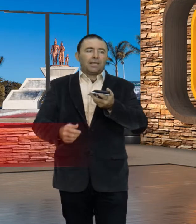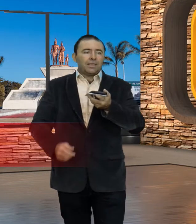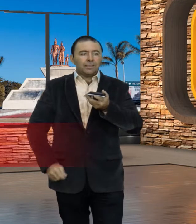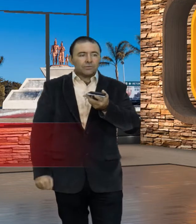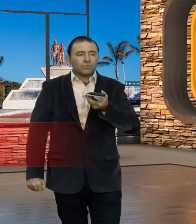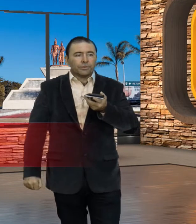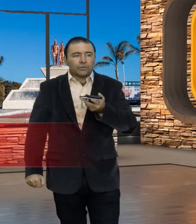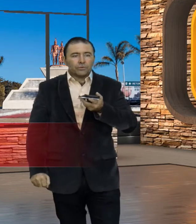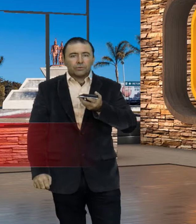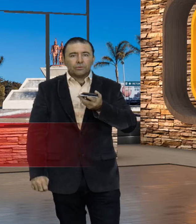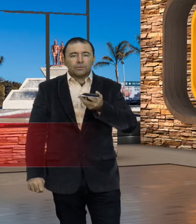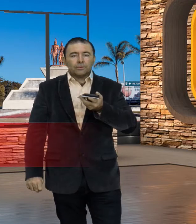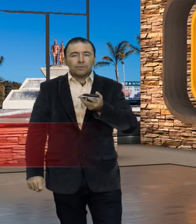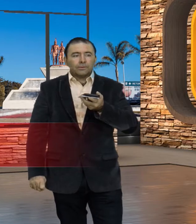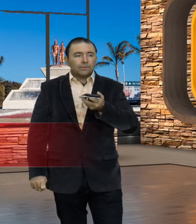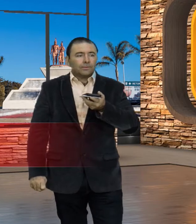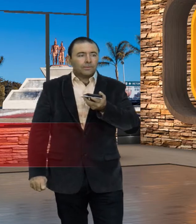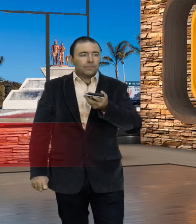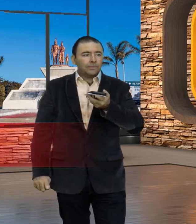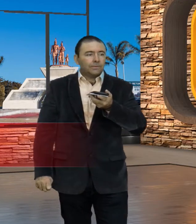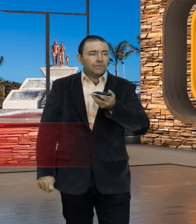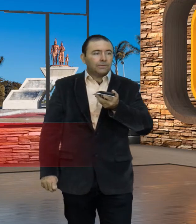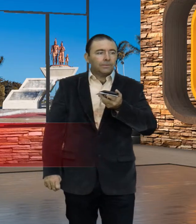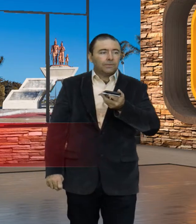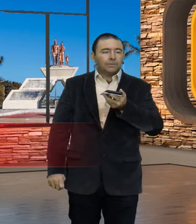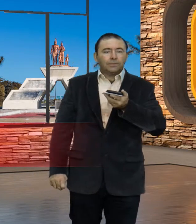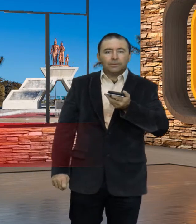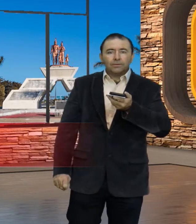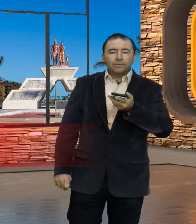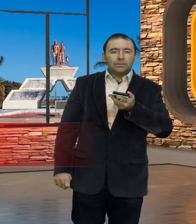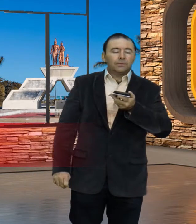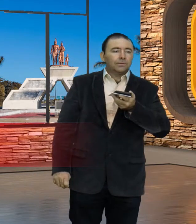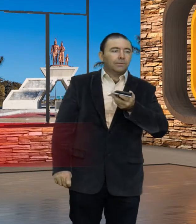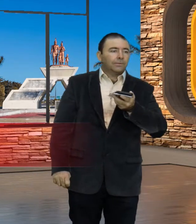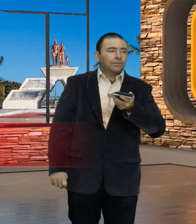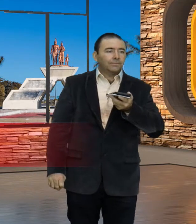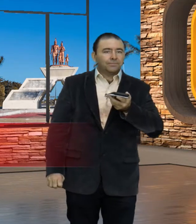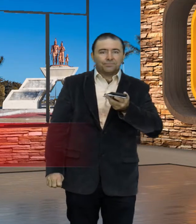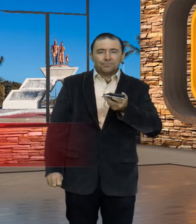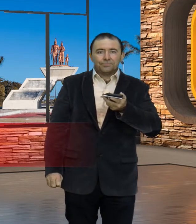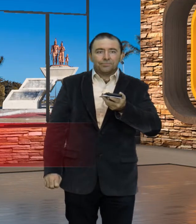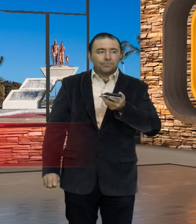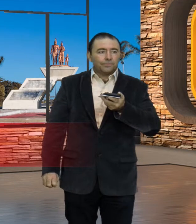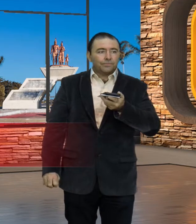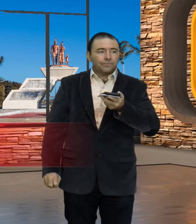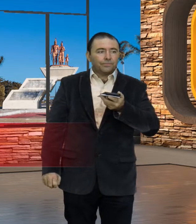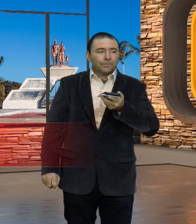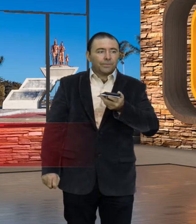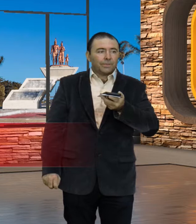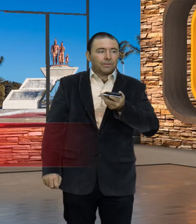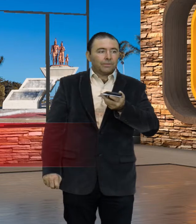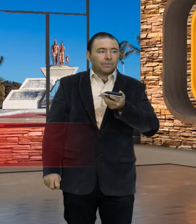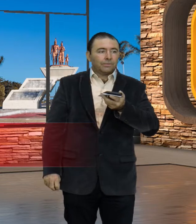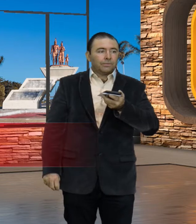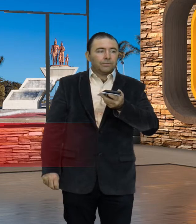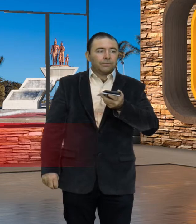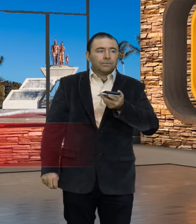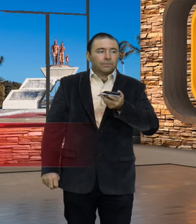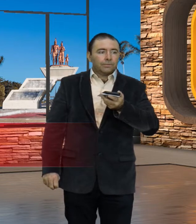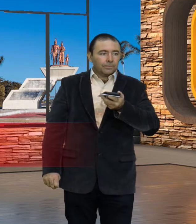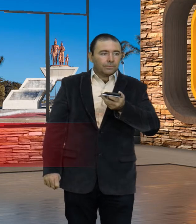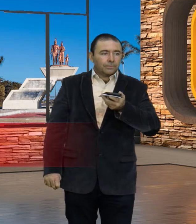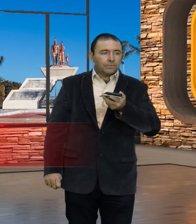no salga a la calle en estos momentos. Así es, Ramón. Mira, desde que, bueno, estamos siguiendo las indicaciones de nuestro